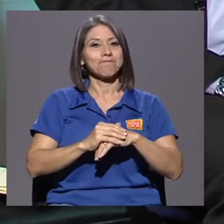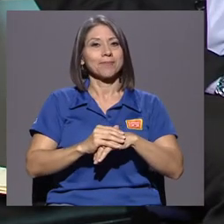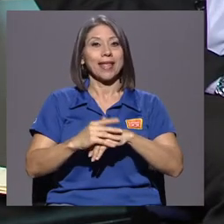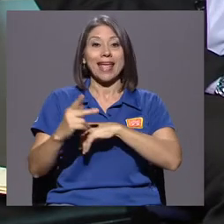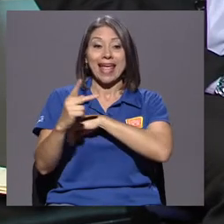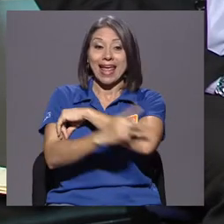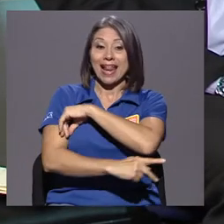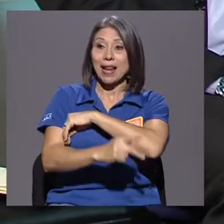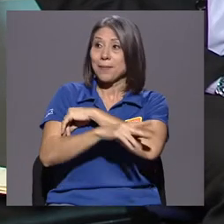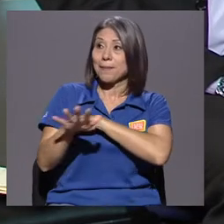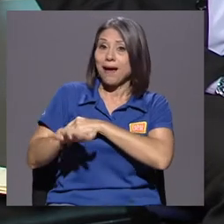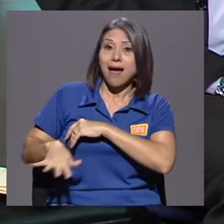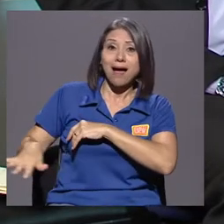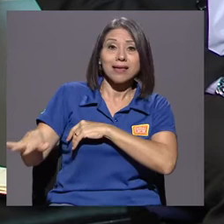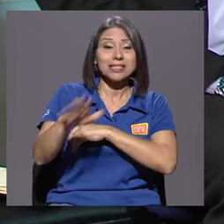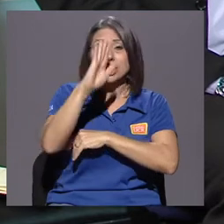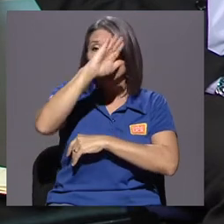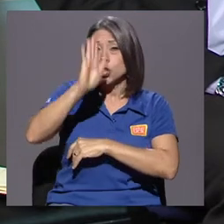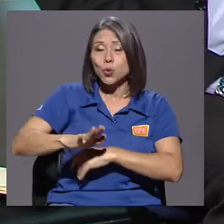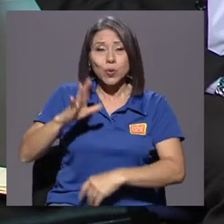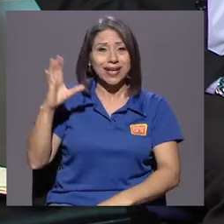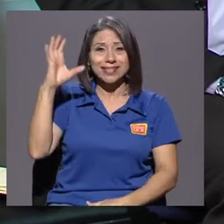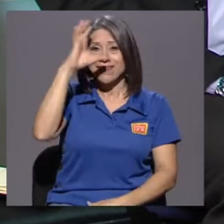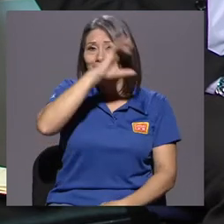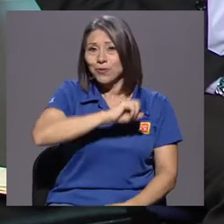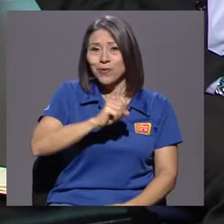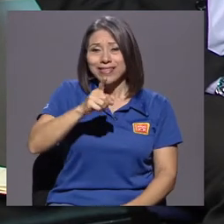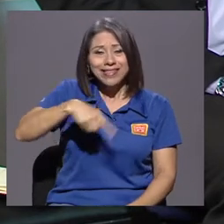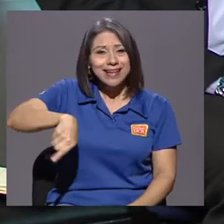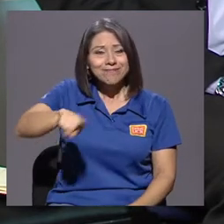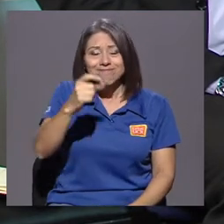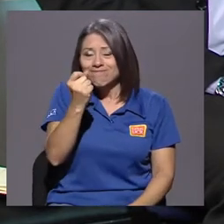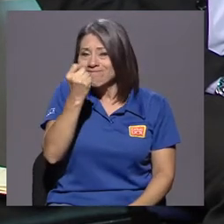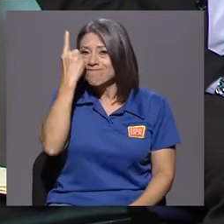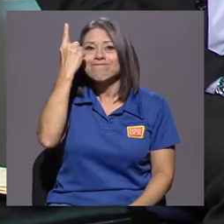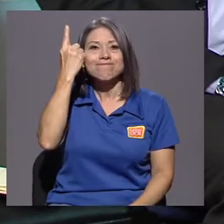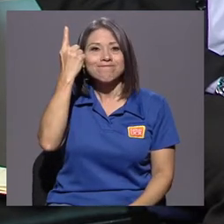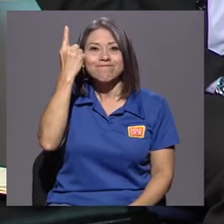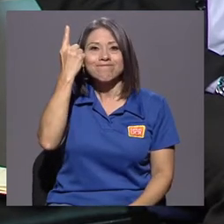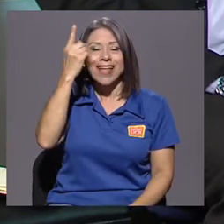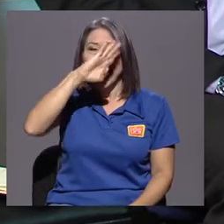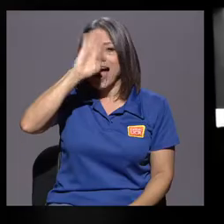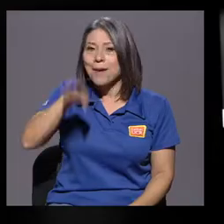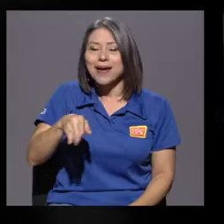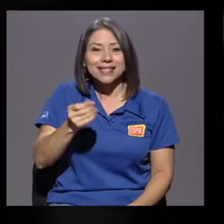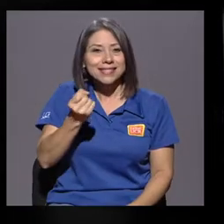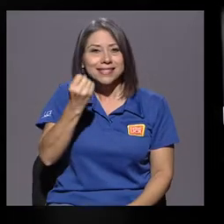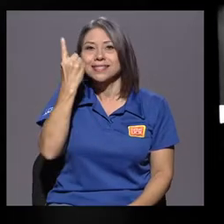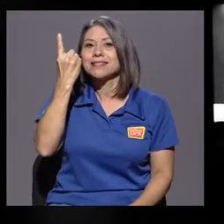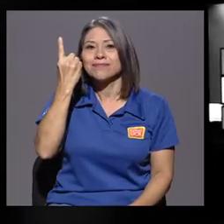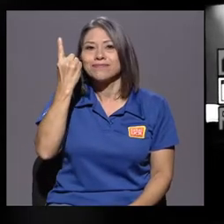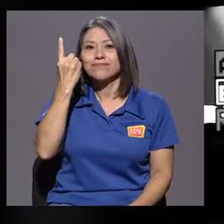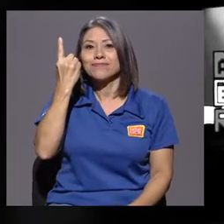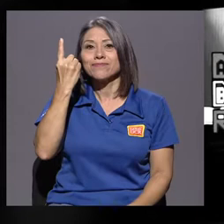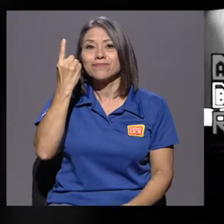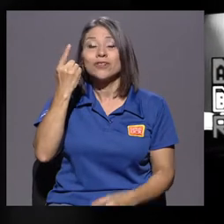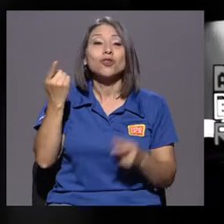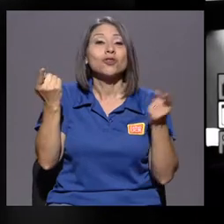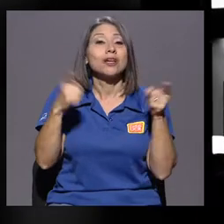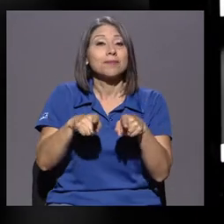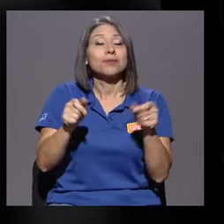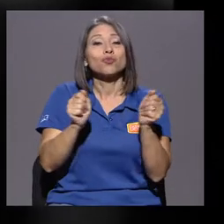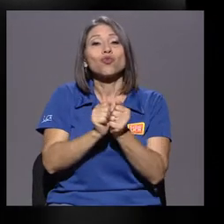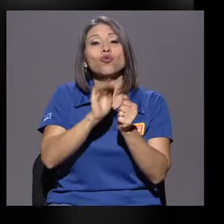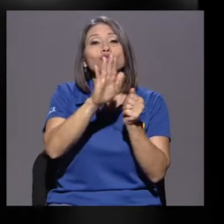no se dará nunca cuenta no comprenderá plenamente jamás de lo que se perdió